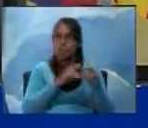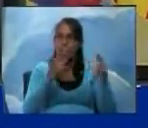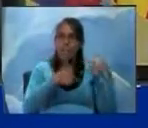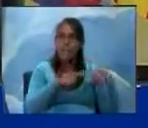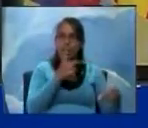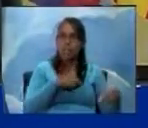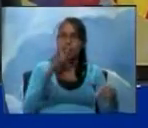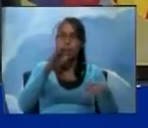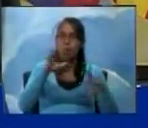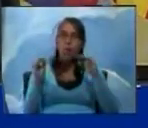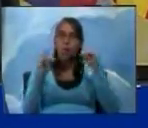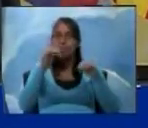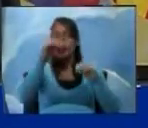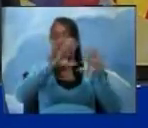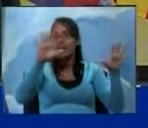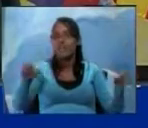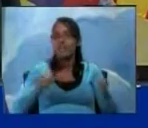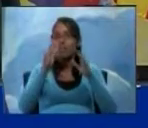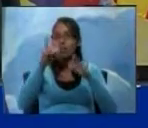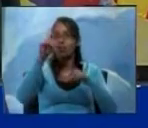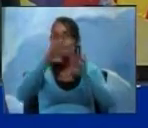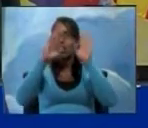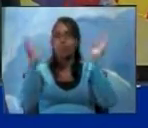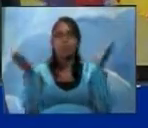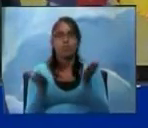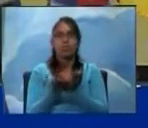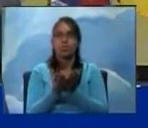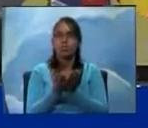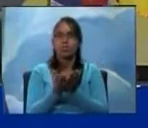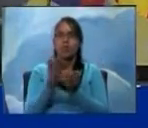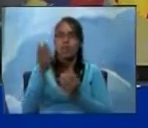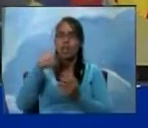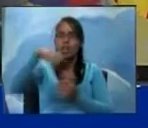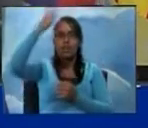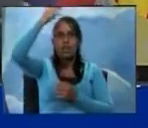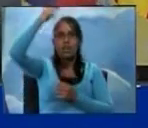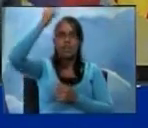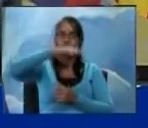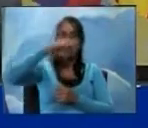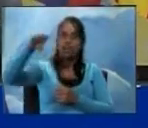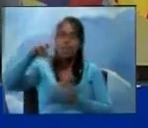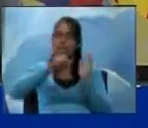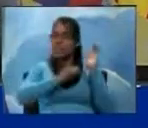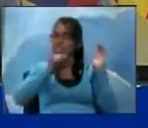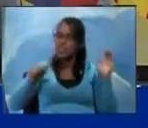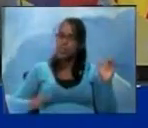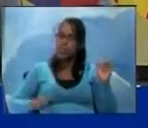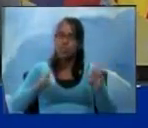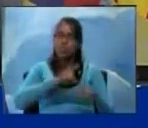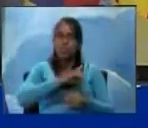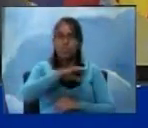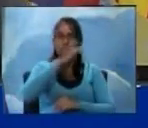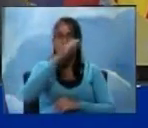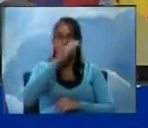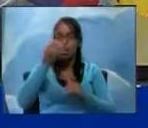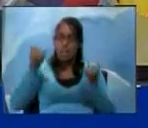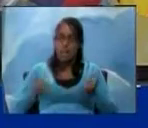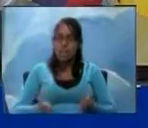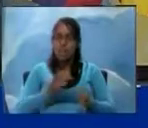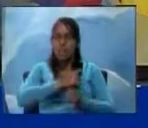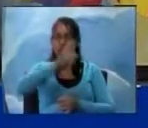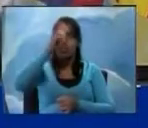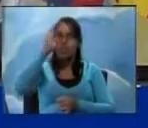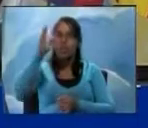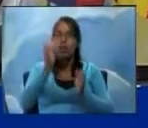religión, estamos hablando del Salvador del mundo, el Rey de Reyes, el Señor de Señores, el Hijo de